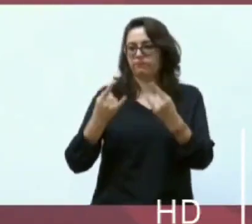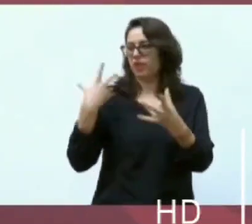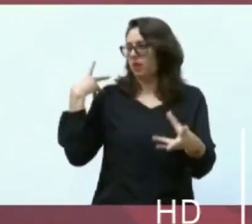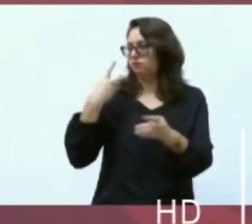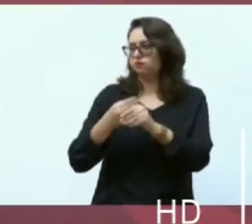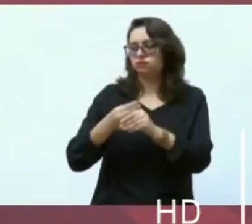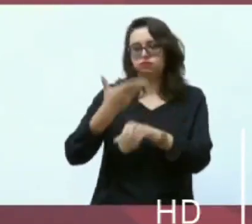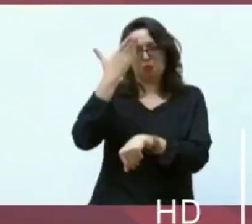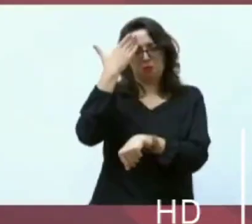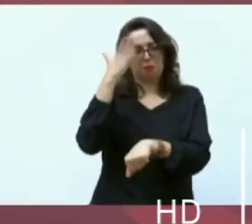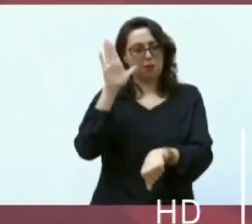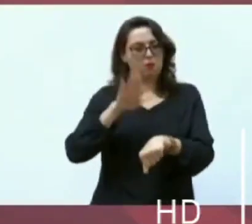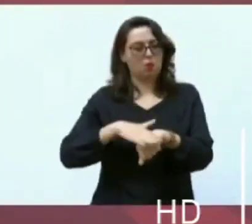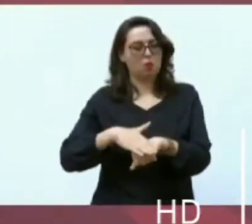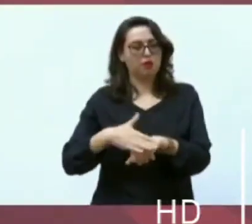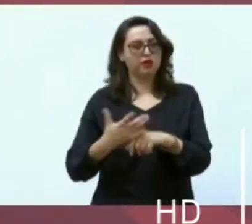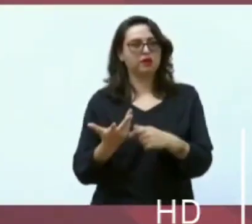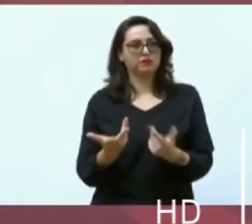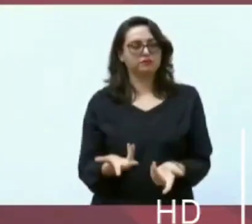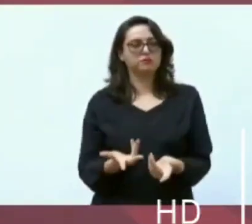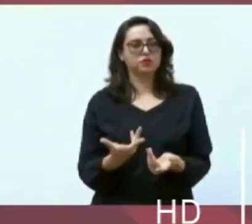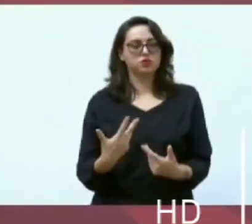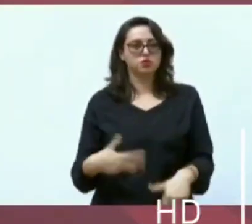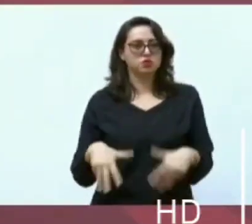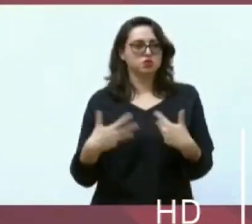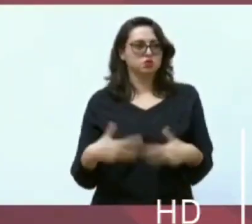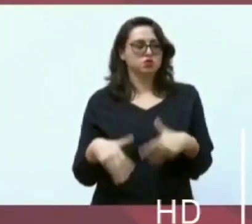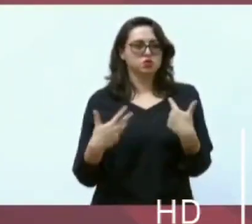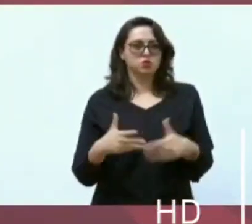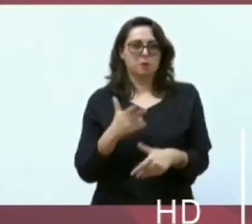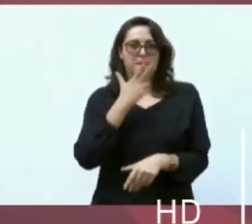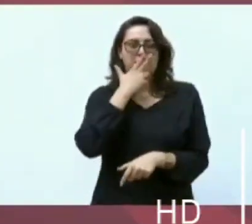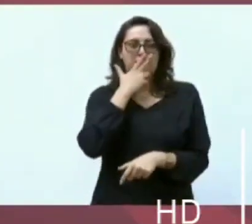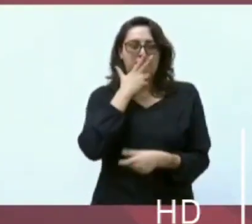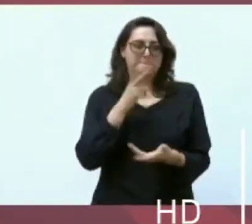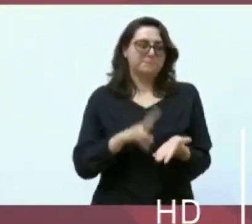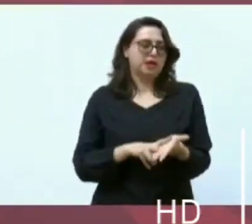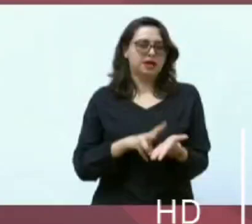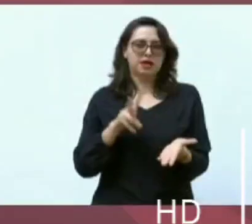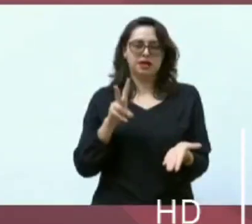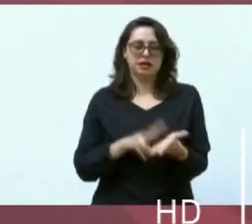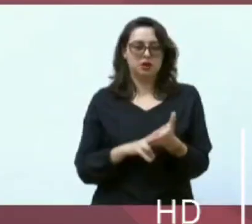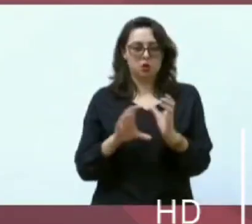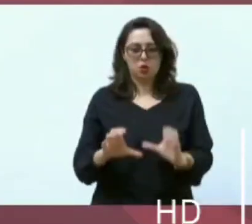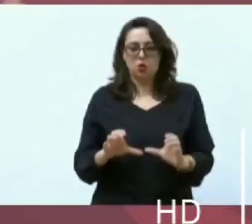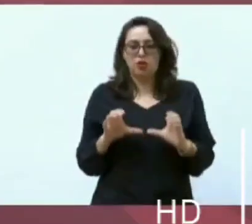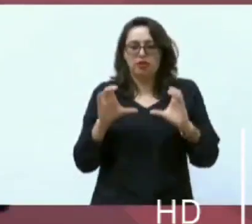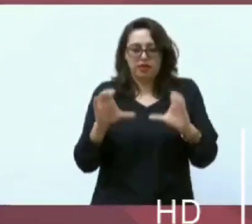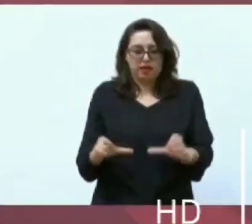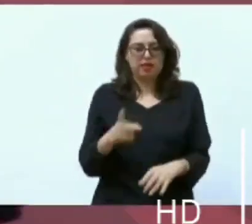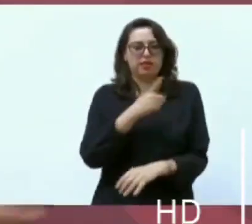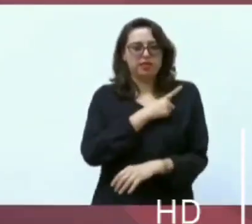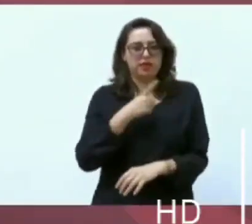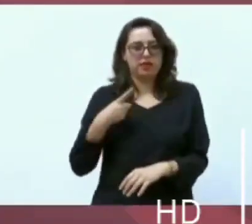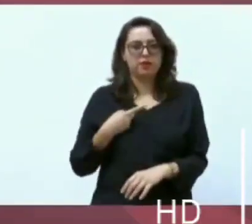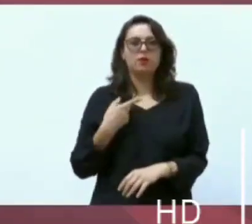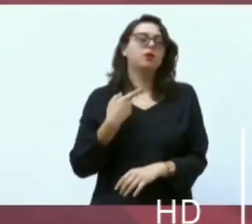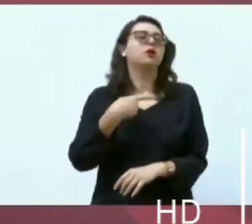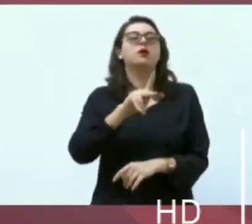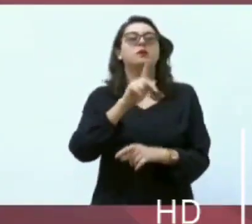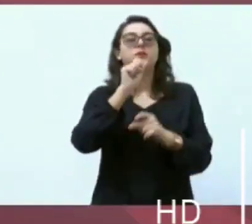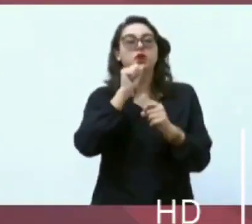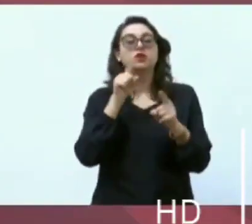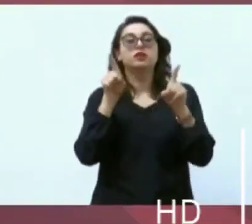de nuestro querido pueblo, lo hago porque tengo en la